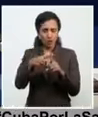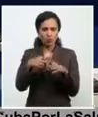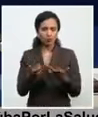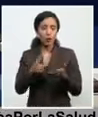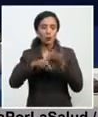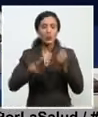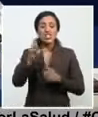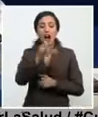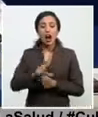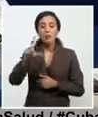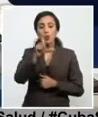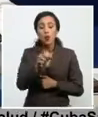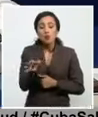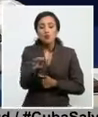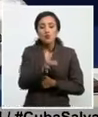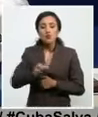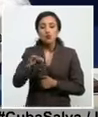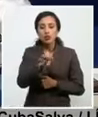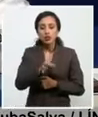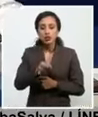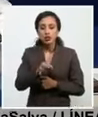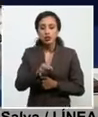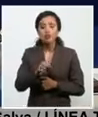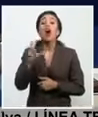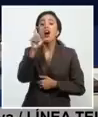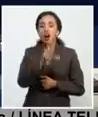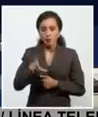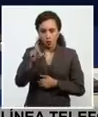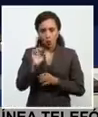Camagüey del municipio Camagüey.